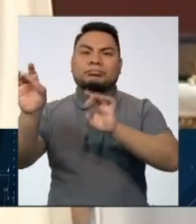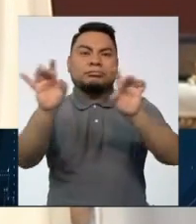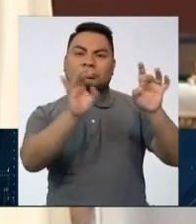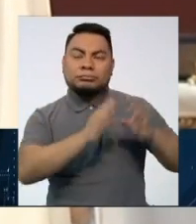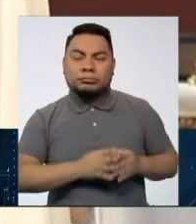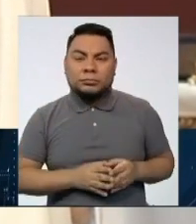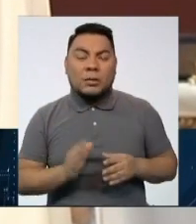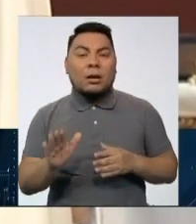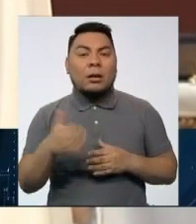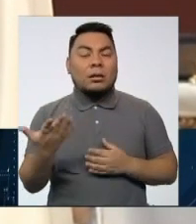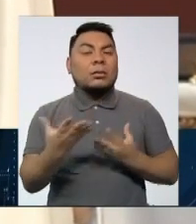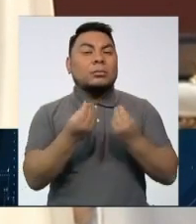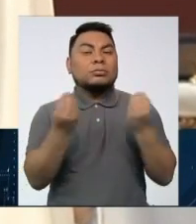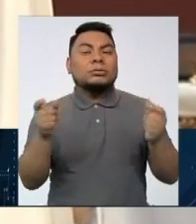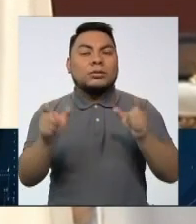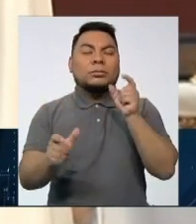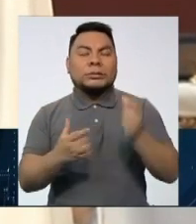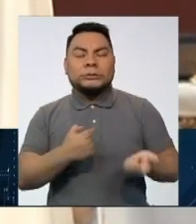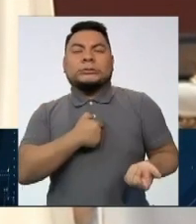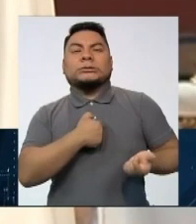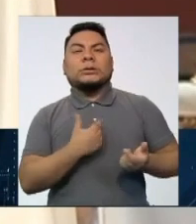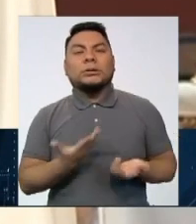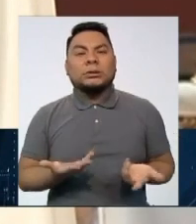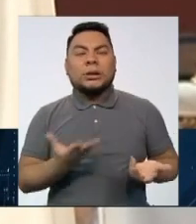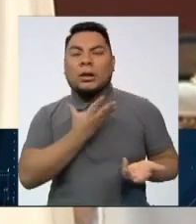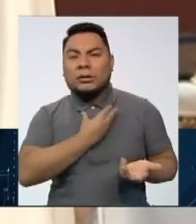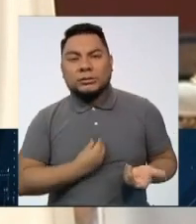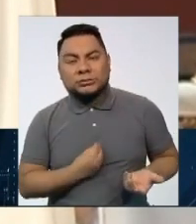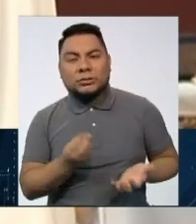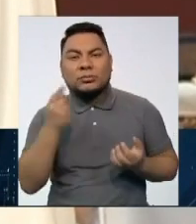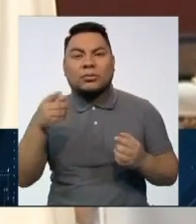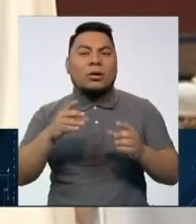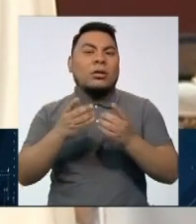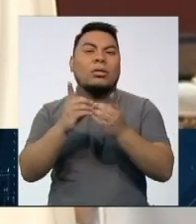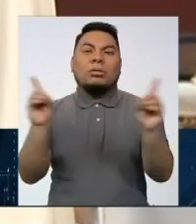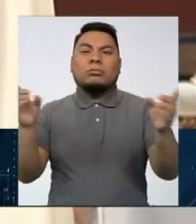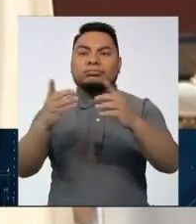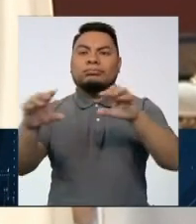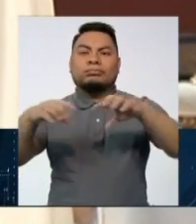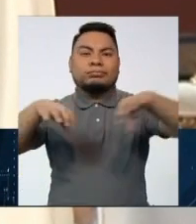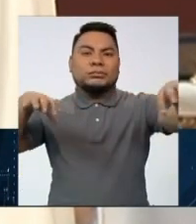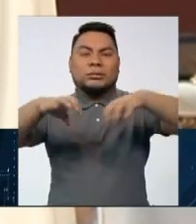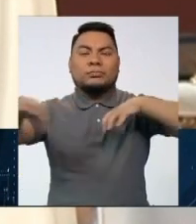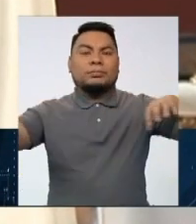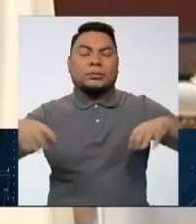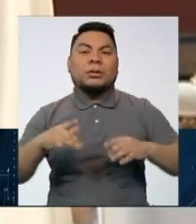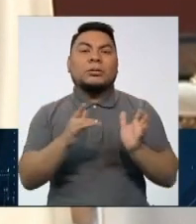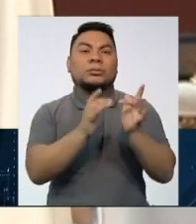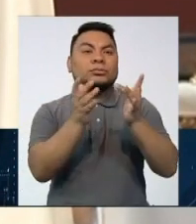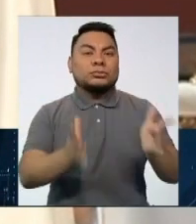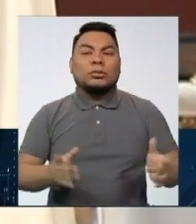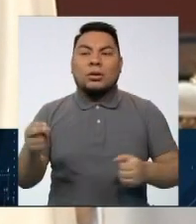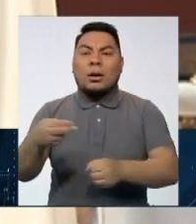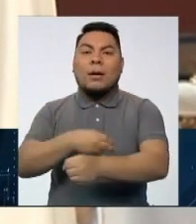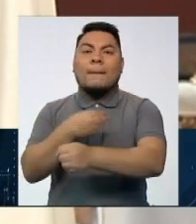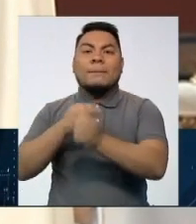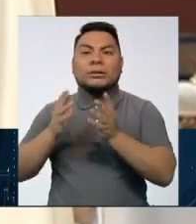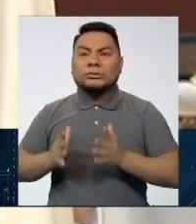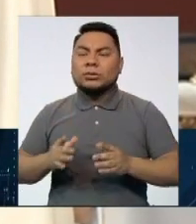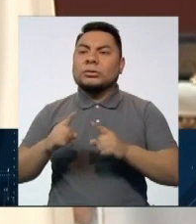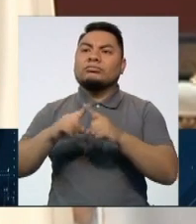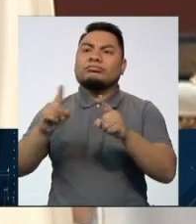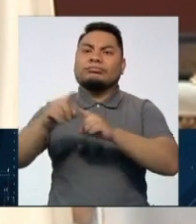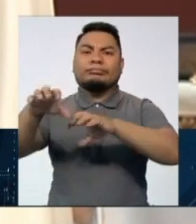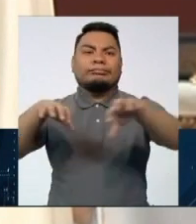Hay gente muy afectada y triste por la desunión de los creyentes y de sus pastores y por